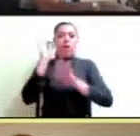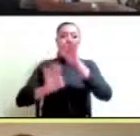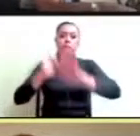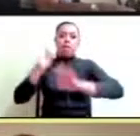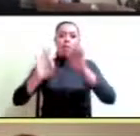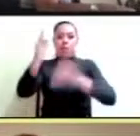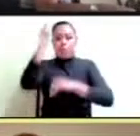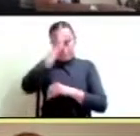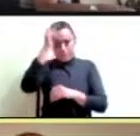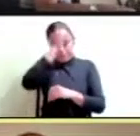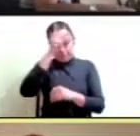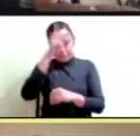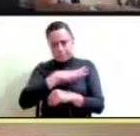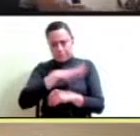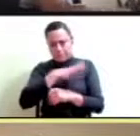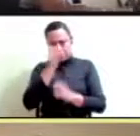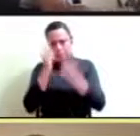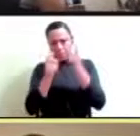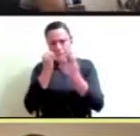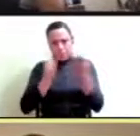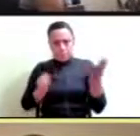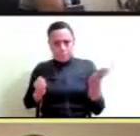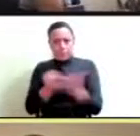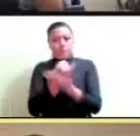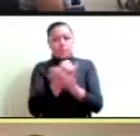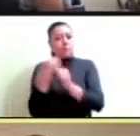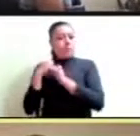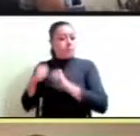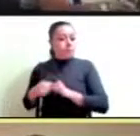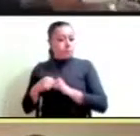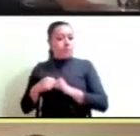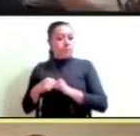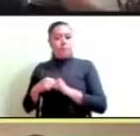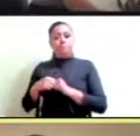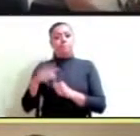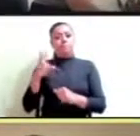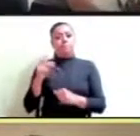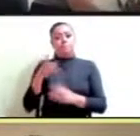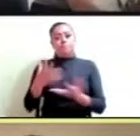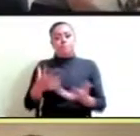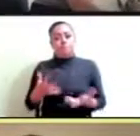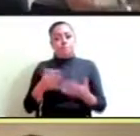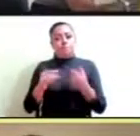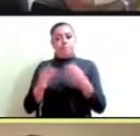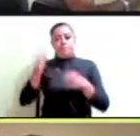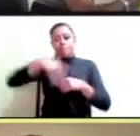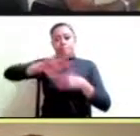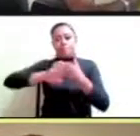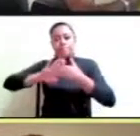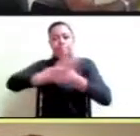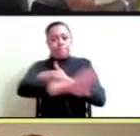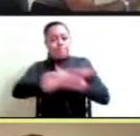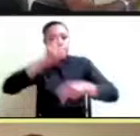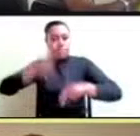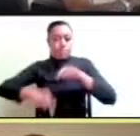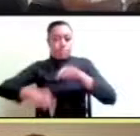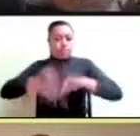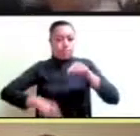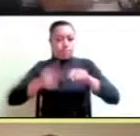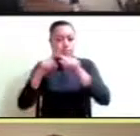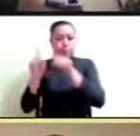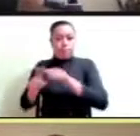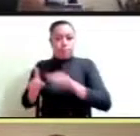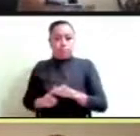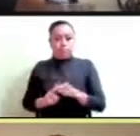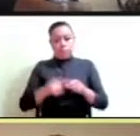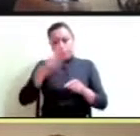las determinaciones de las autoridades competentes que buscan prevenir, corregir y erradicar los actos de violencia familiar, lo que conlleva a dos